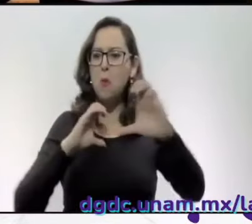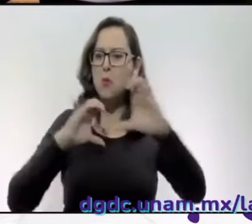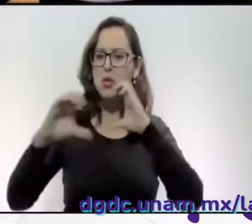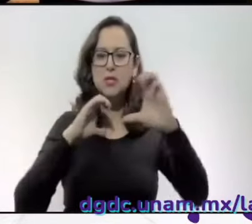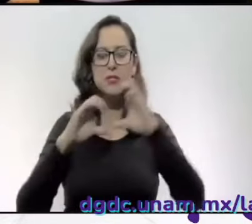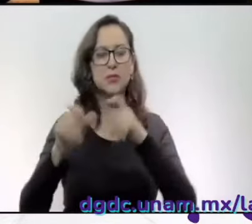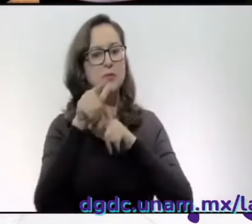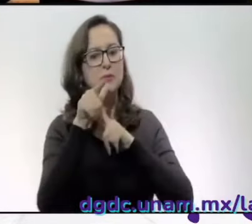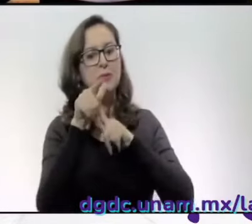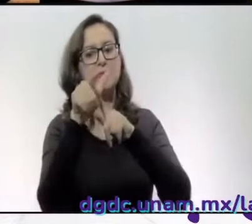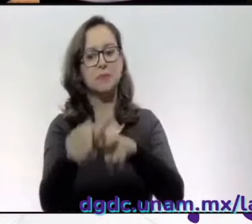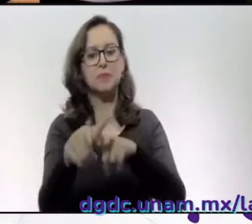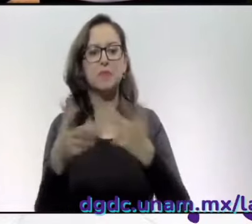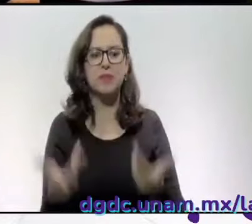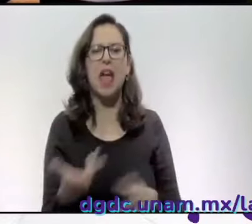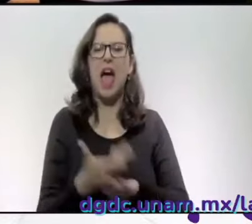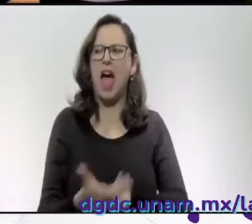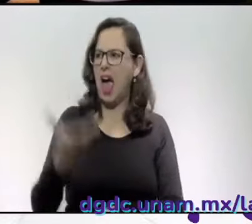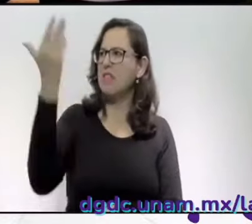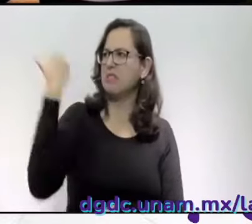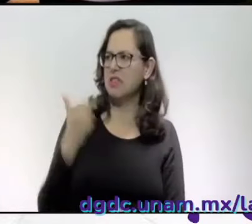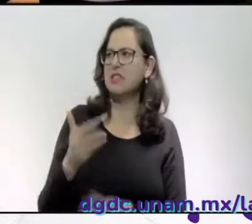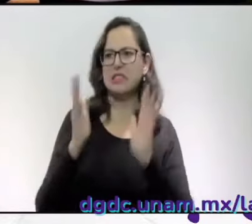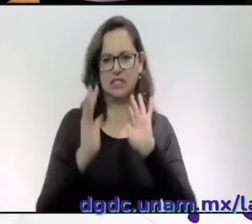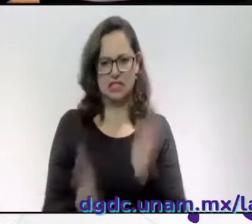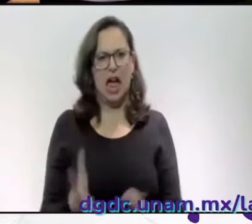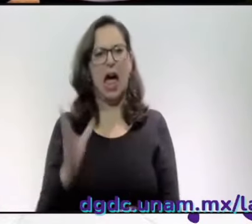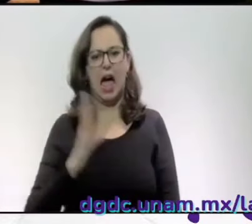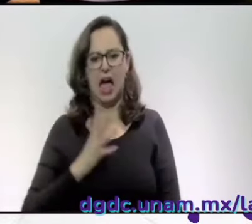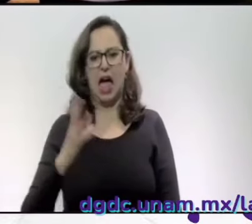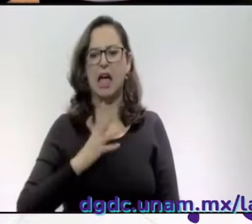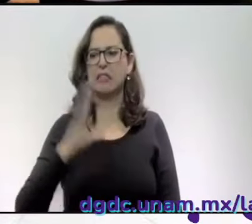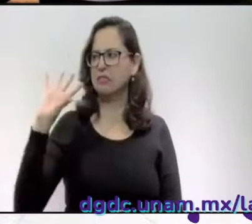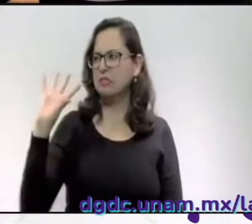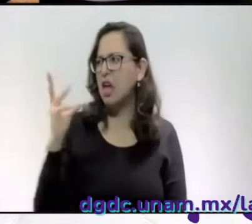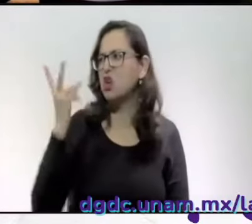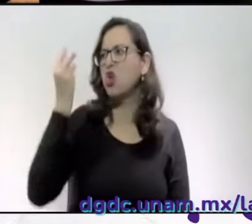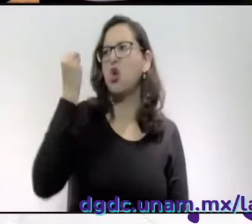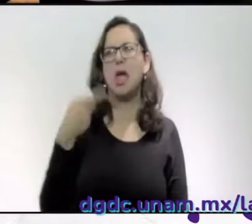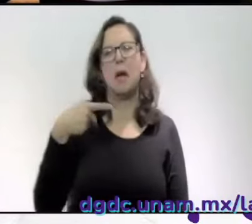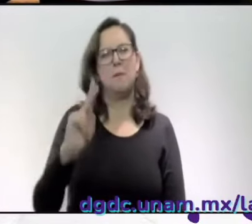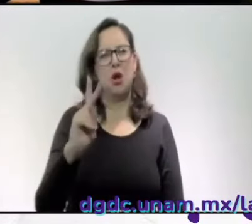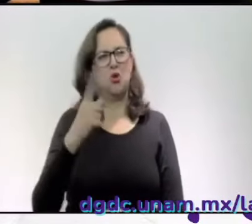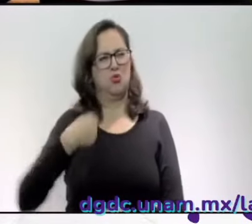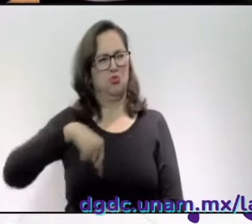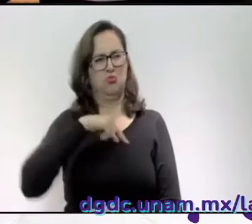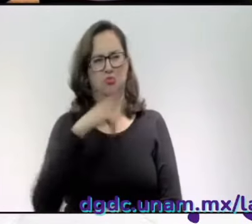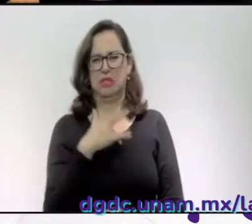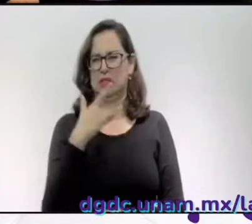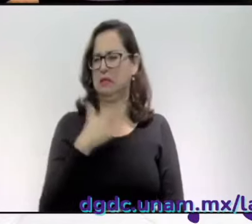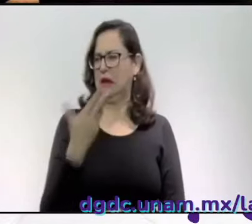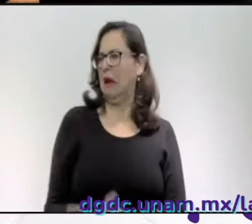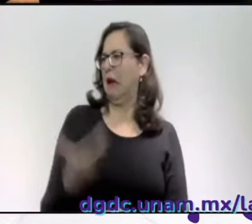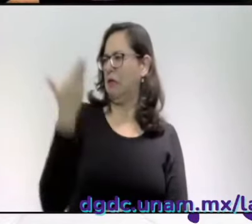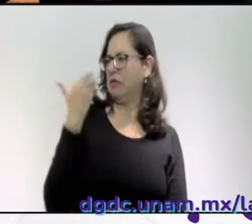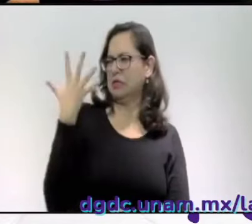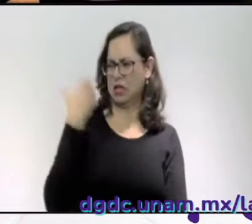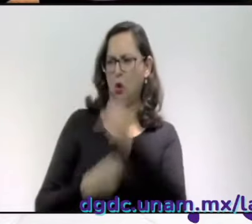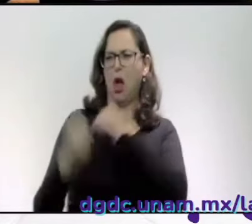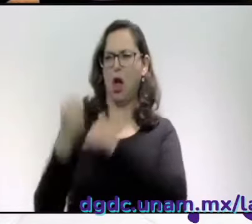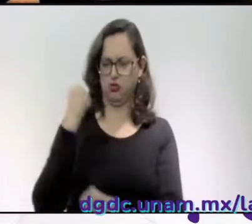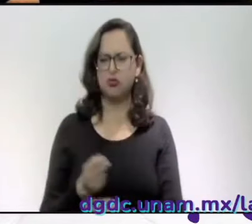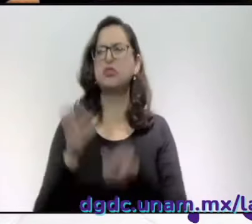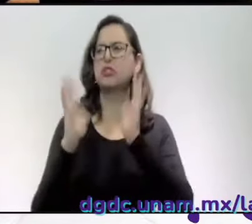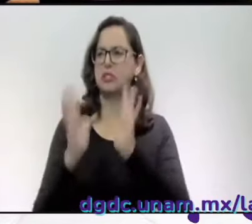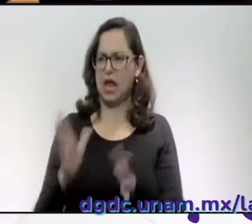la tecnología existía hace muchos años, yo creo que hace 5 años esto era inimaginable, aunque a lo mejor la tecnología existía, pero a nadie le hubiera